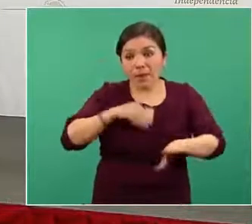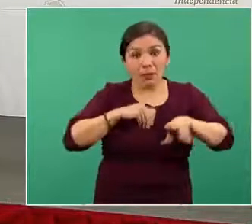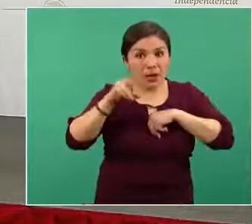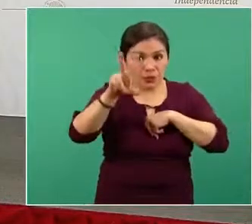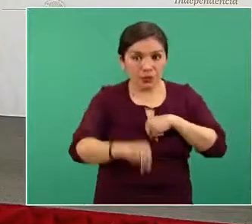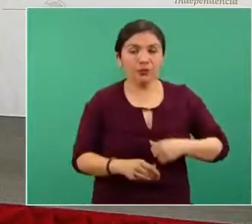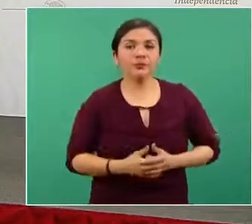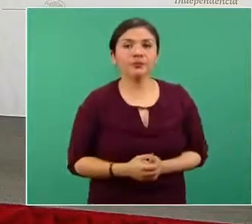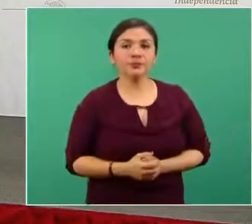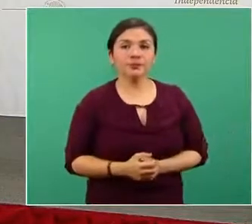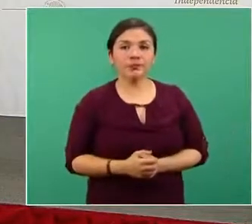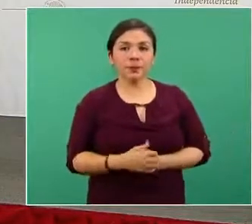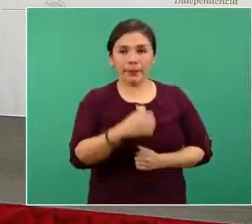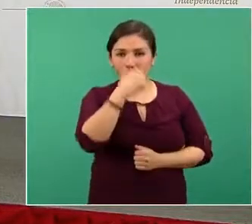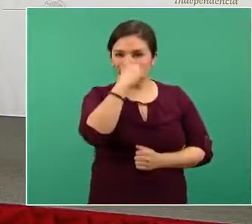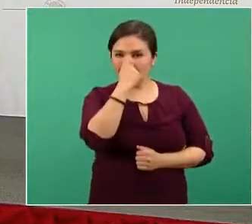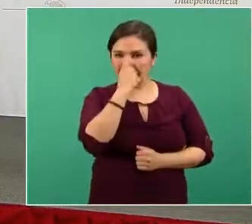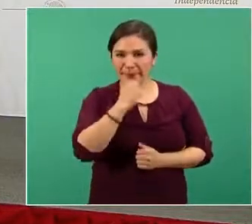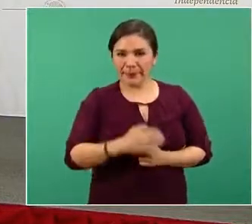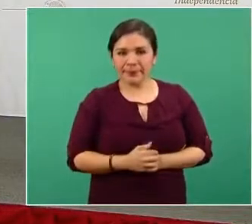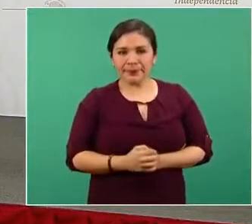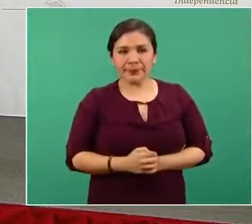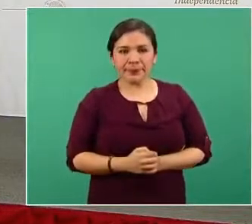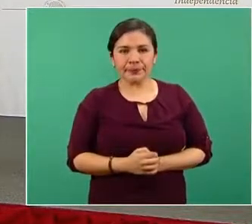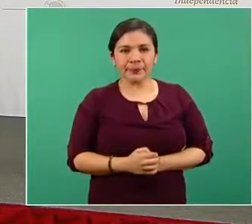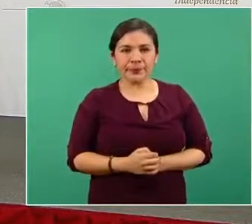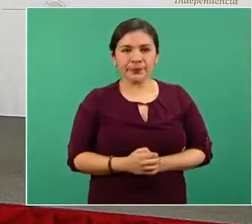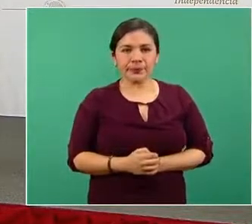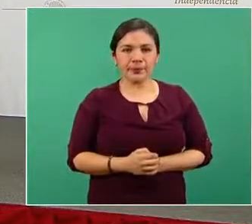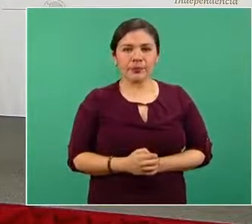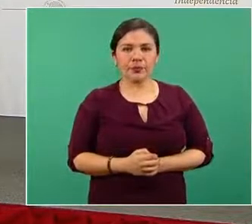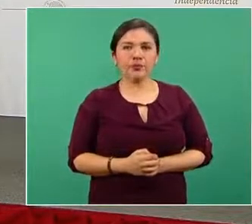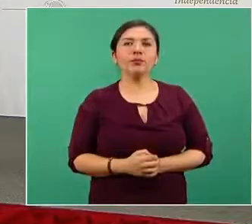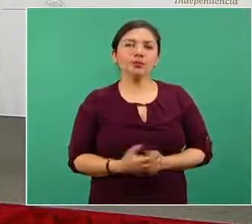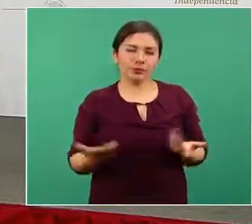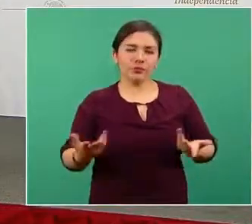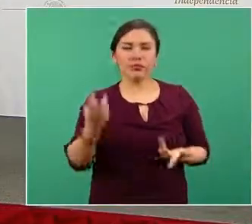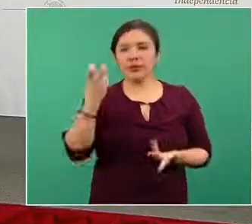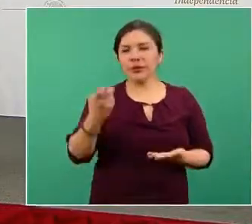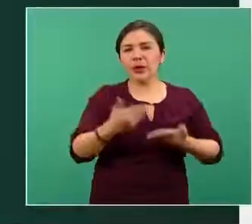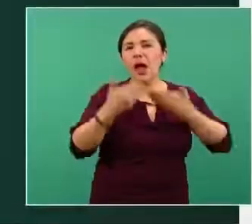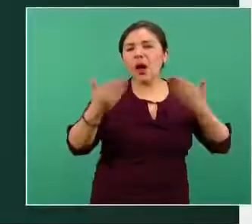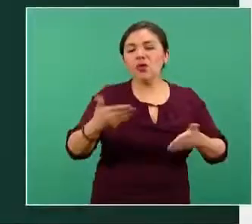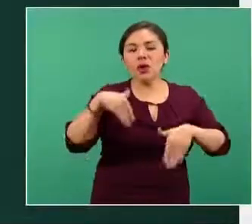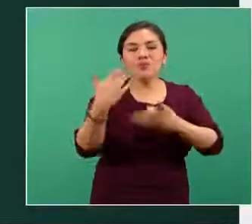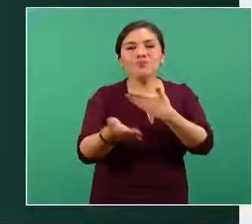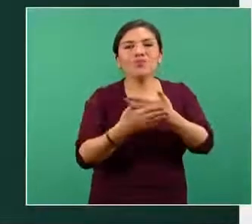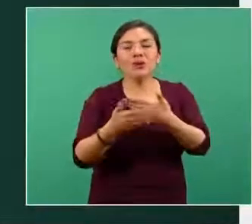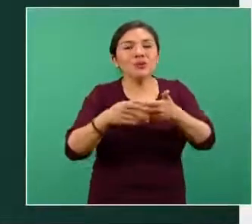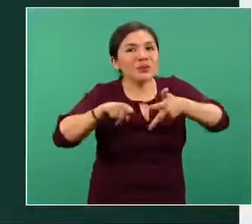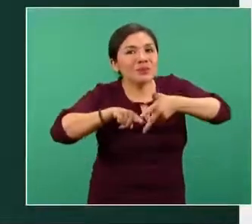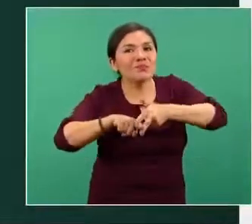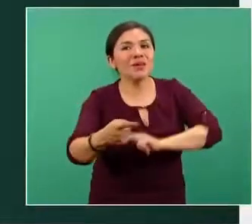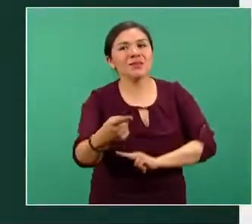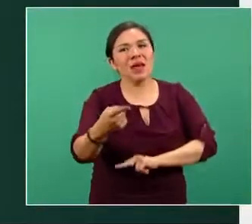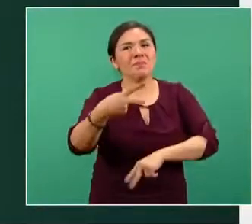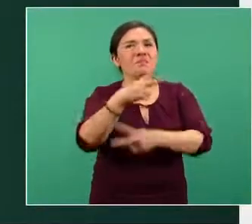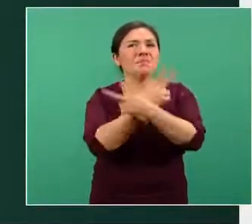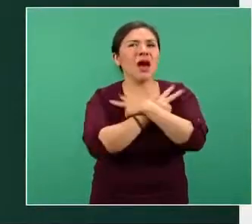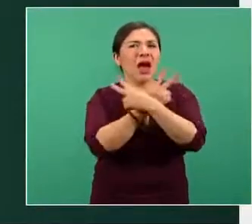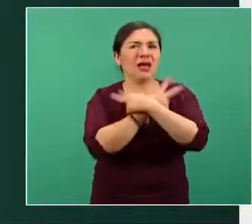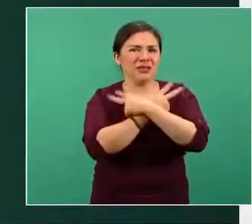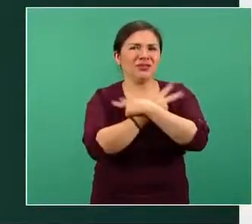la siguiente diapositiva, es el llamado que hacemos en este marco que está pronto ya a iniciar de las